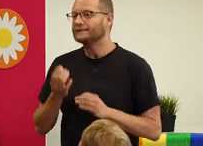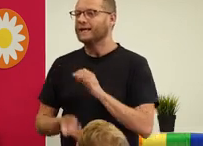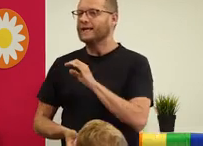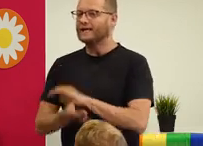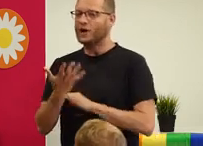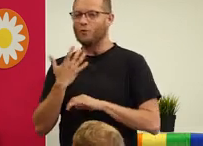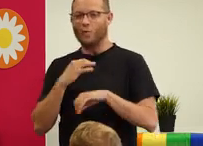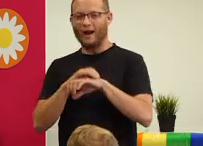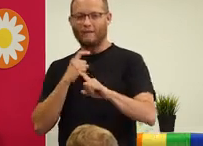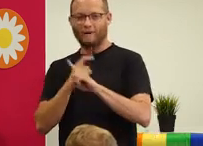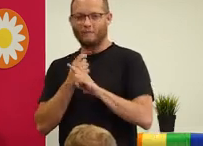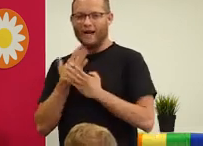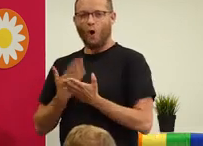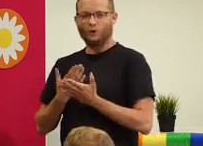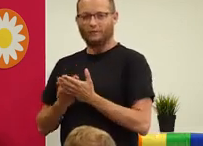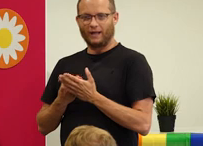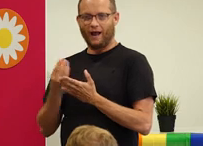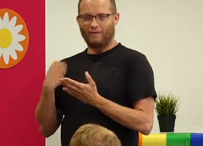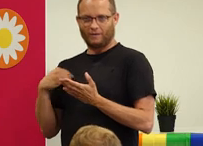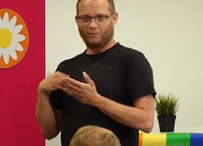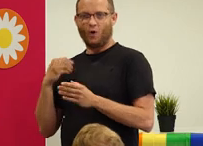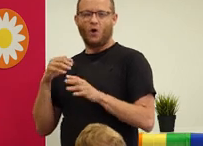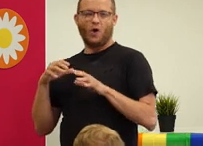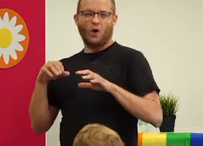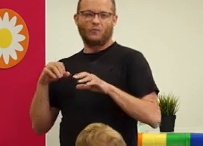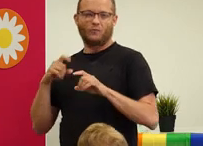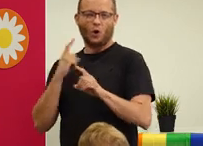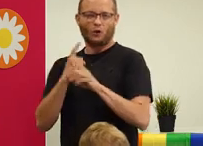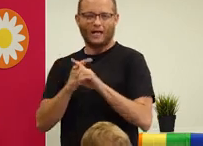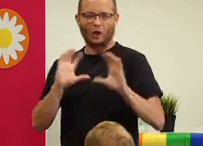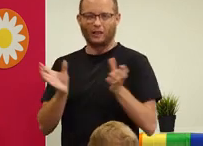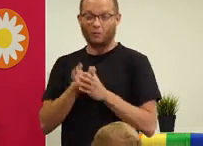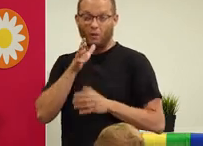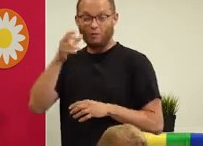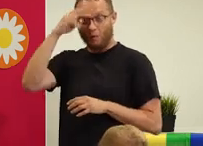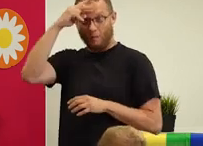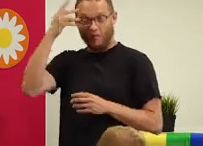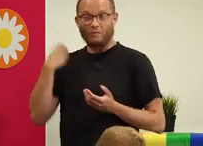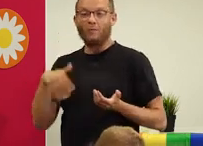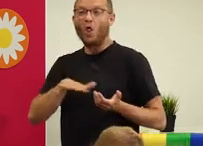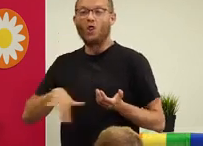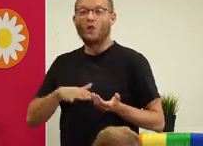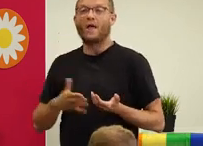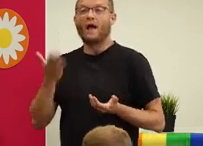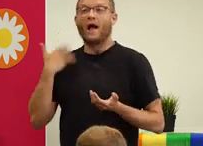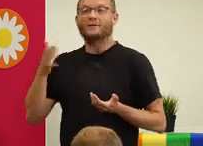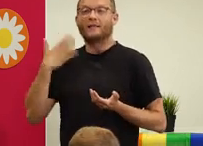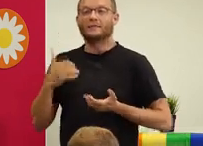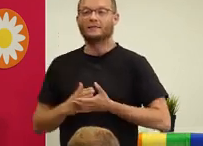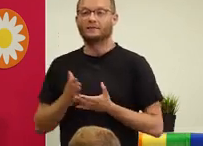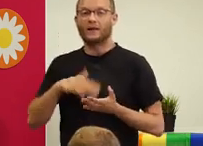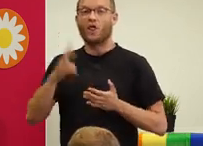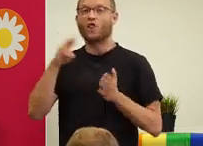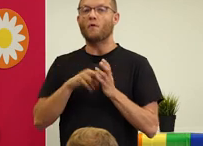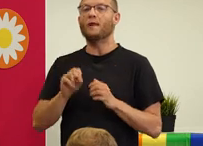un enemigo que justifique los ataques hacia el colectivo. Porque esa preocupación, ¿dónde estaba